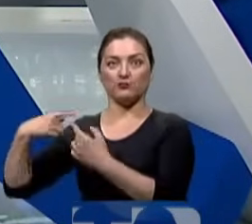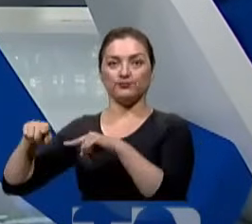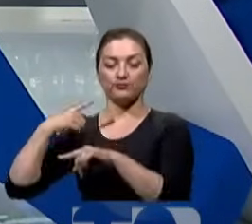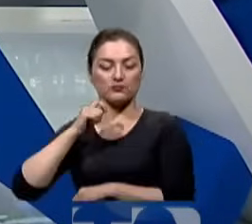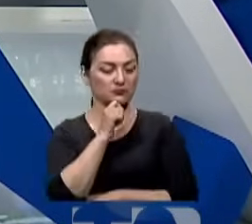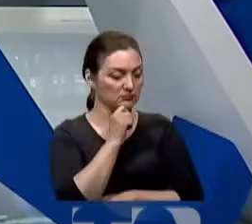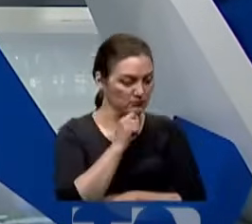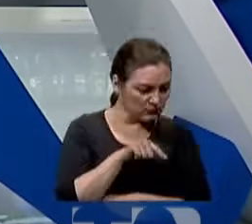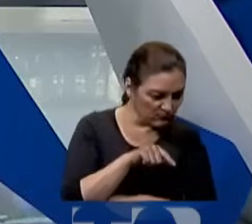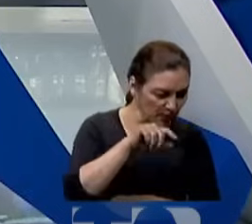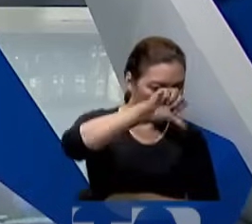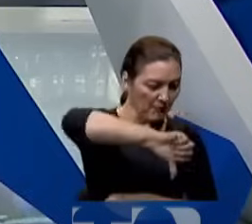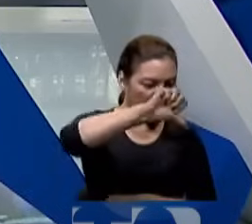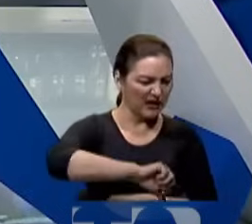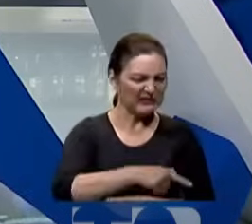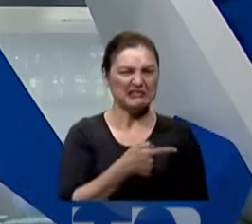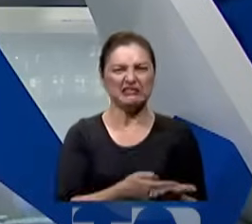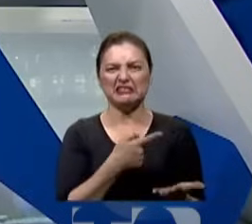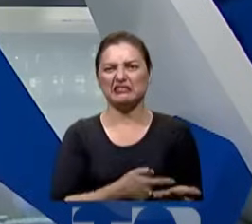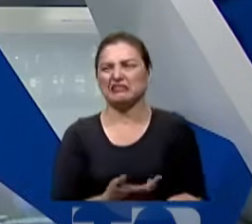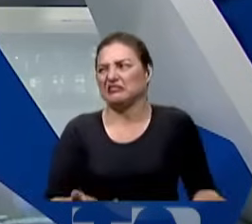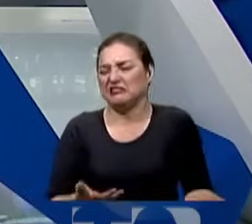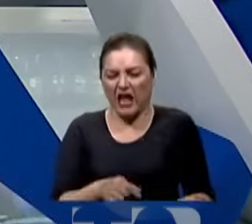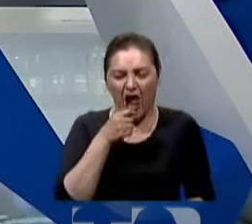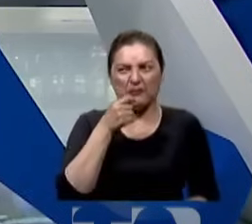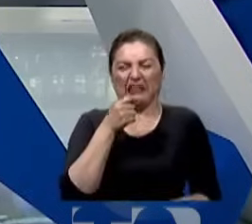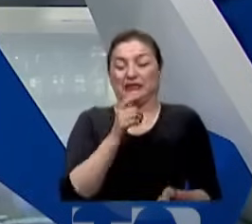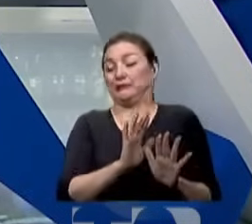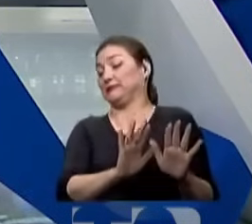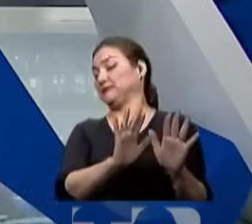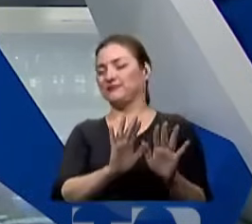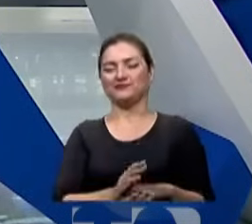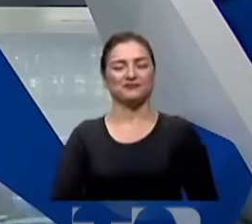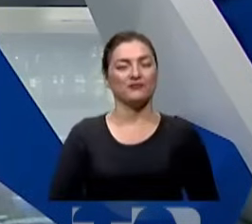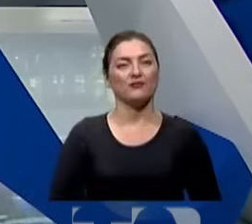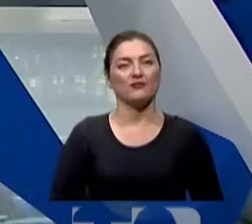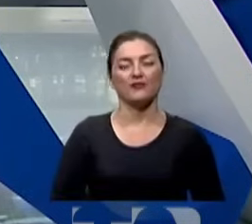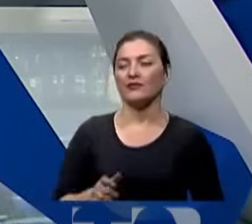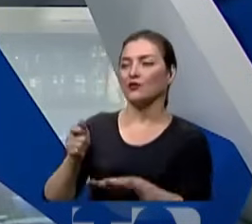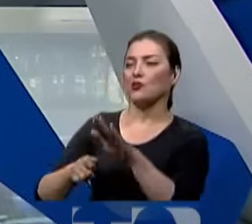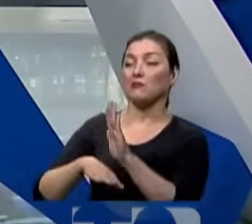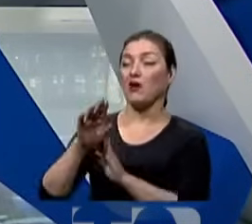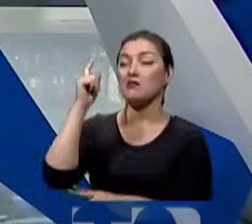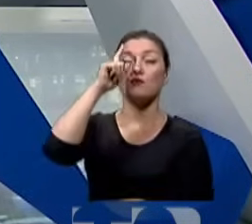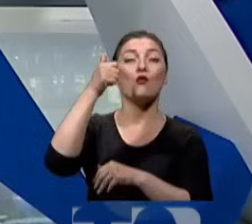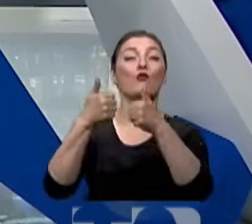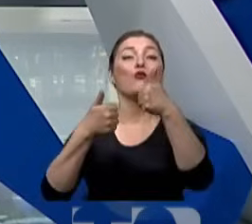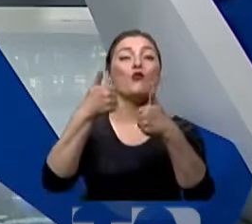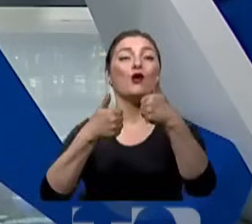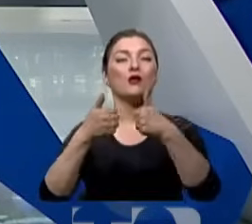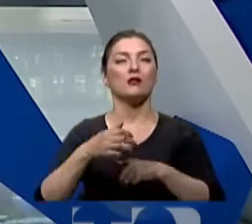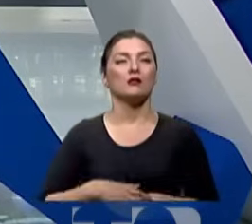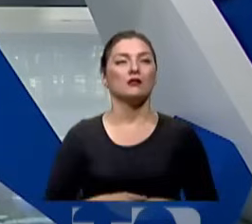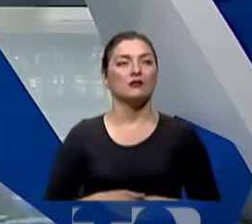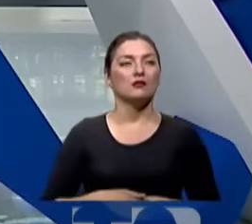hace, sí, se acabó. ¿Qué es esta vaina? ¿Qué es esto? ¿A qué así sabe esto? O sea, ¿cuál de los tres jueces es el más difícil?